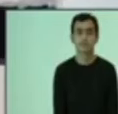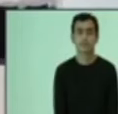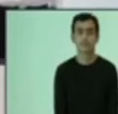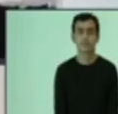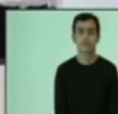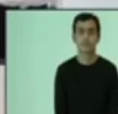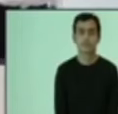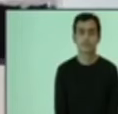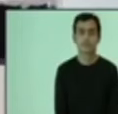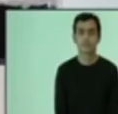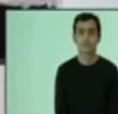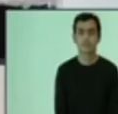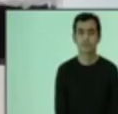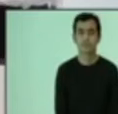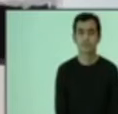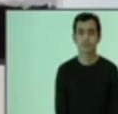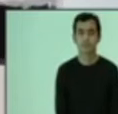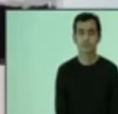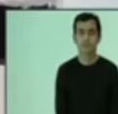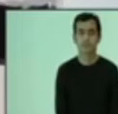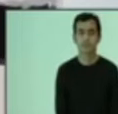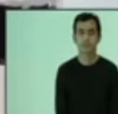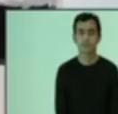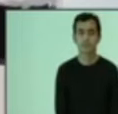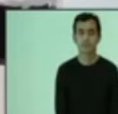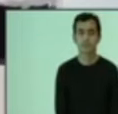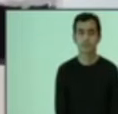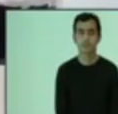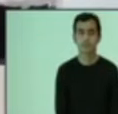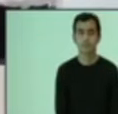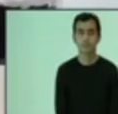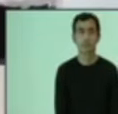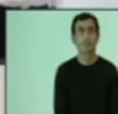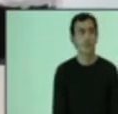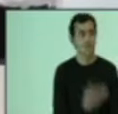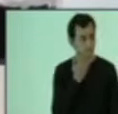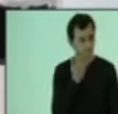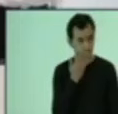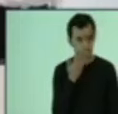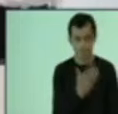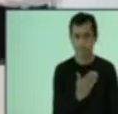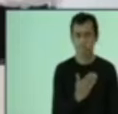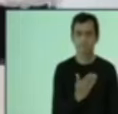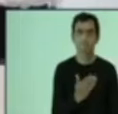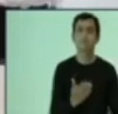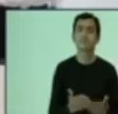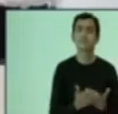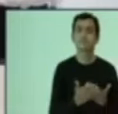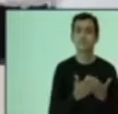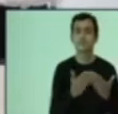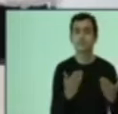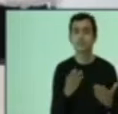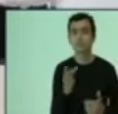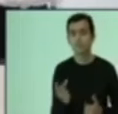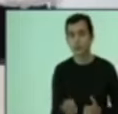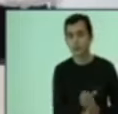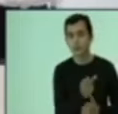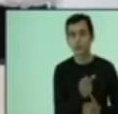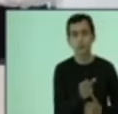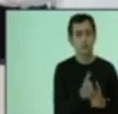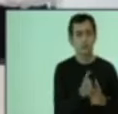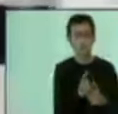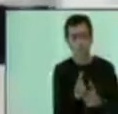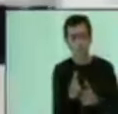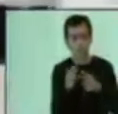Perfecto. Pasamos a la pregunta de seguimiento, donde los candidatos